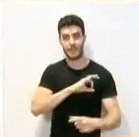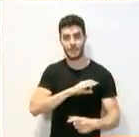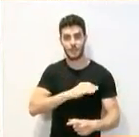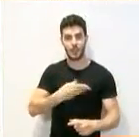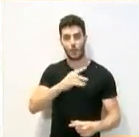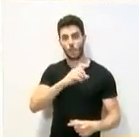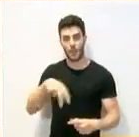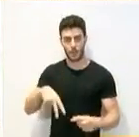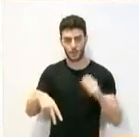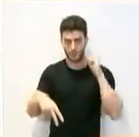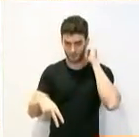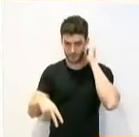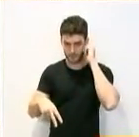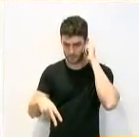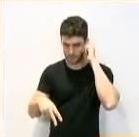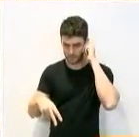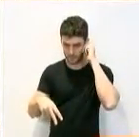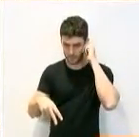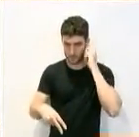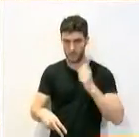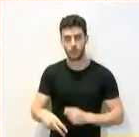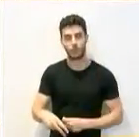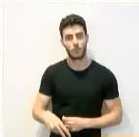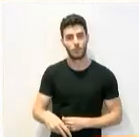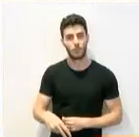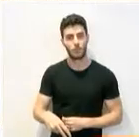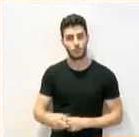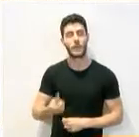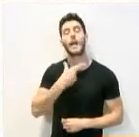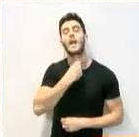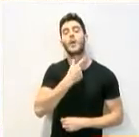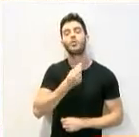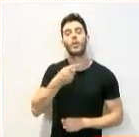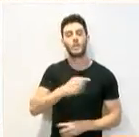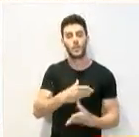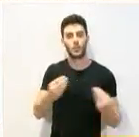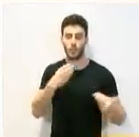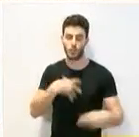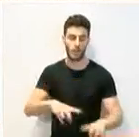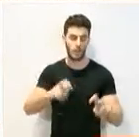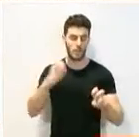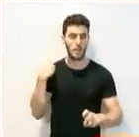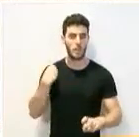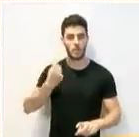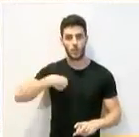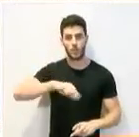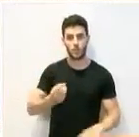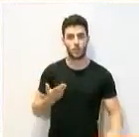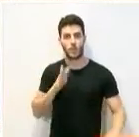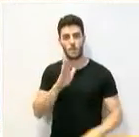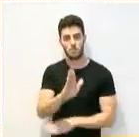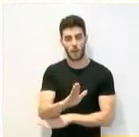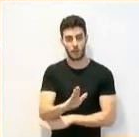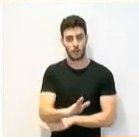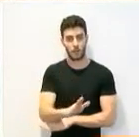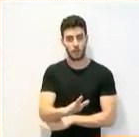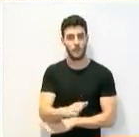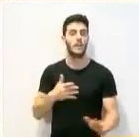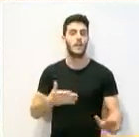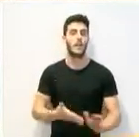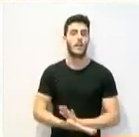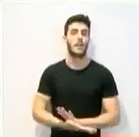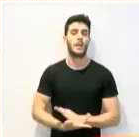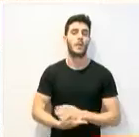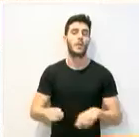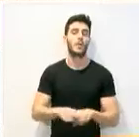Biden, que les gusta también mucho. En ese sentido, lo que nosotros planteamos no es que no tiene que haber un